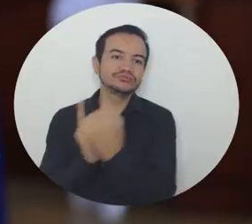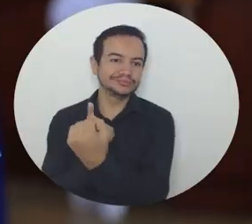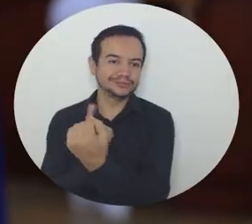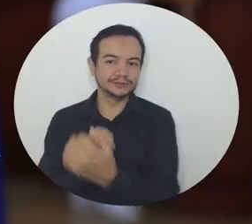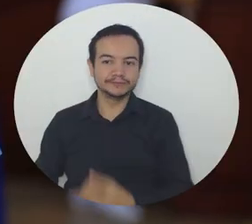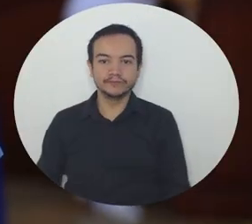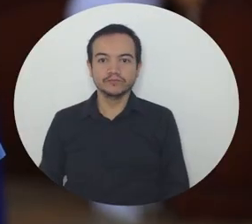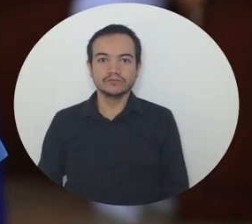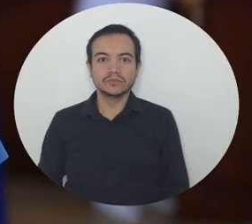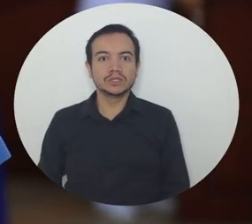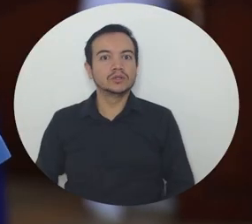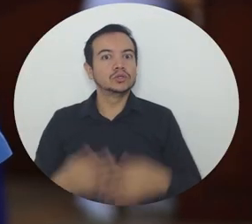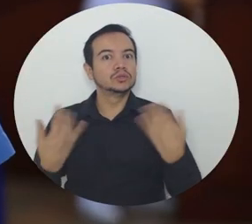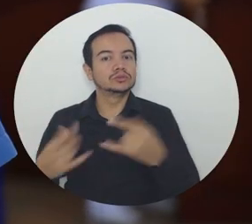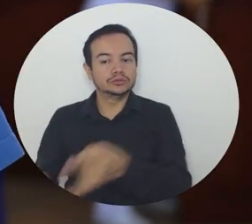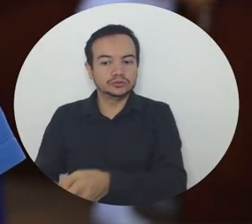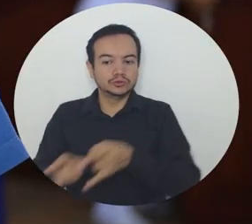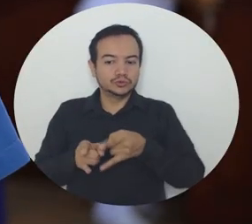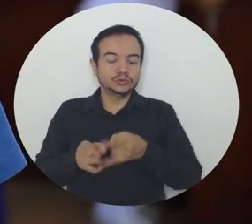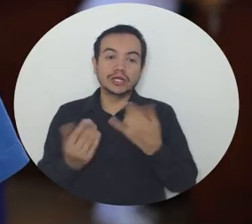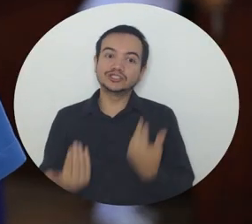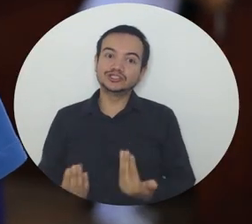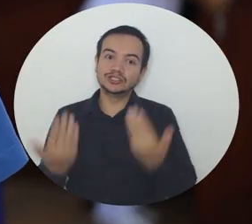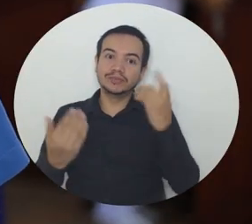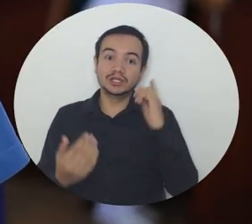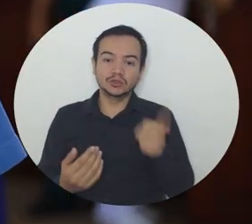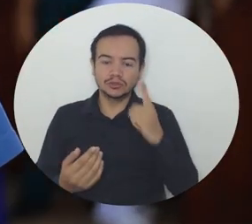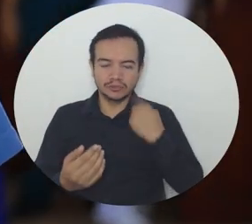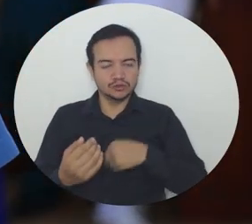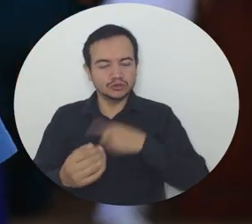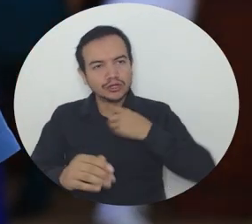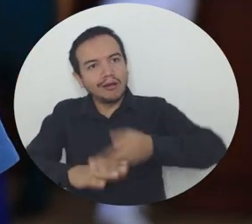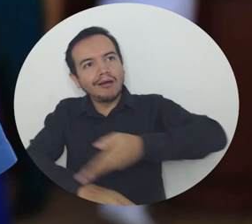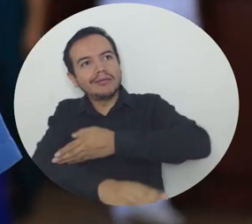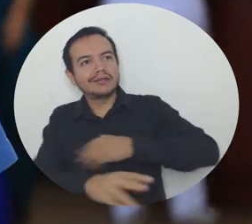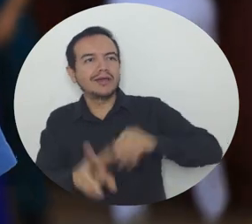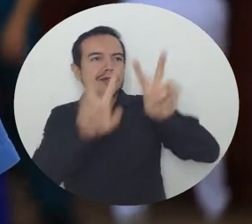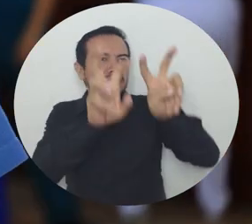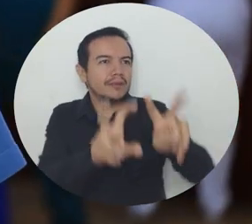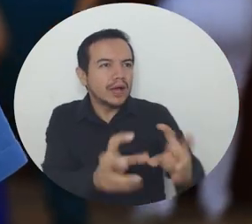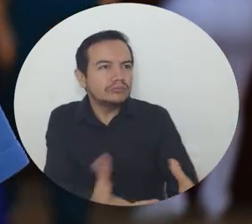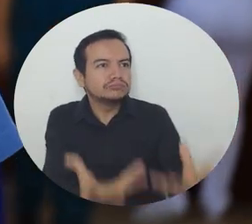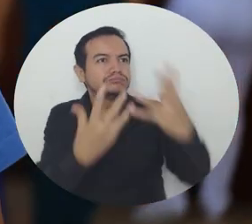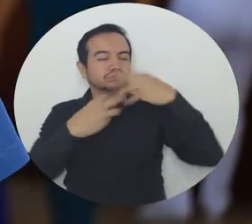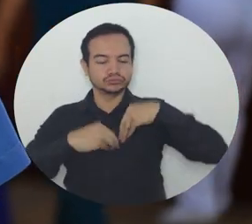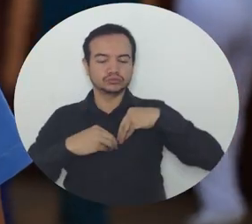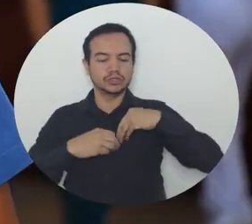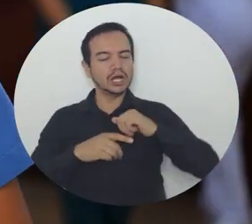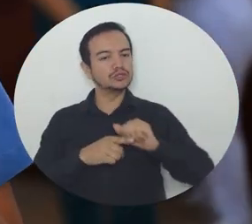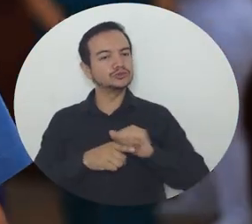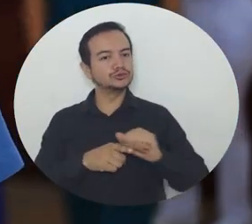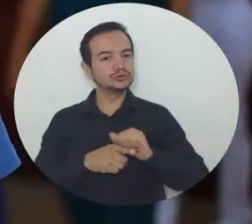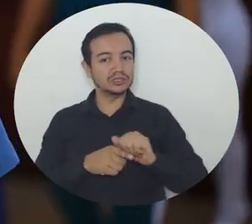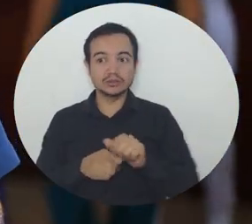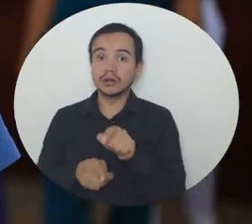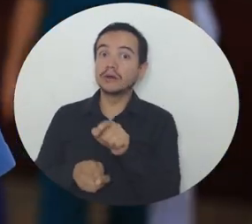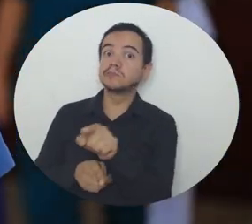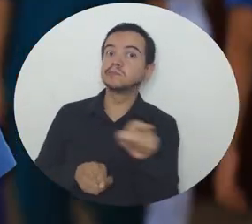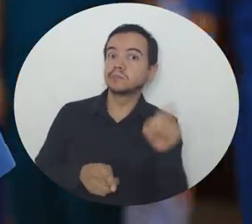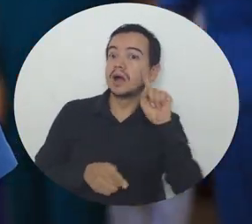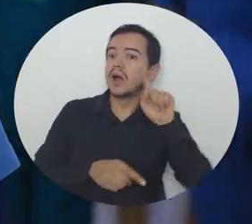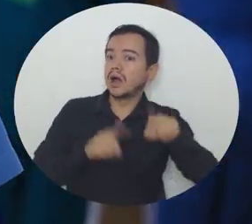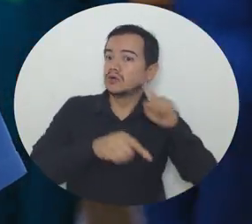Muy nutritivo para nosotros, ya que están llevando de la teoría a la práctica, están conmemorando nuestra labor y sirve como para todas aquellas personas que apenas